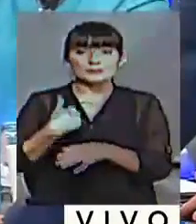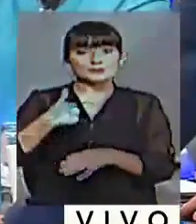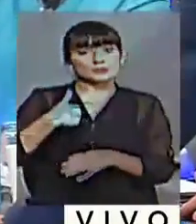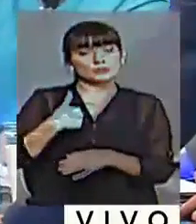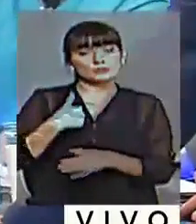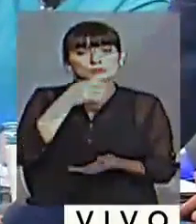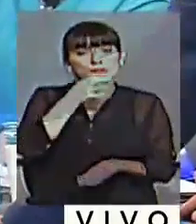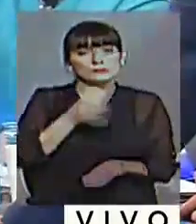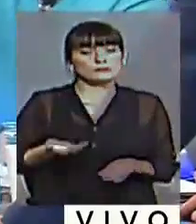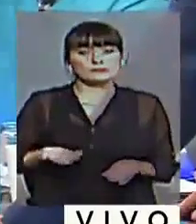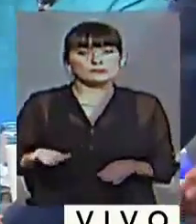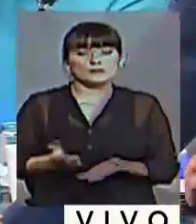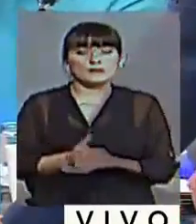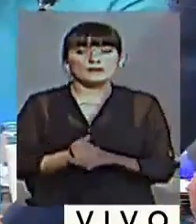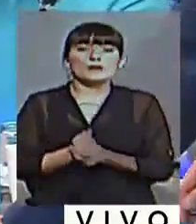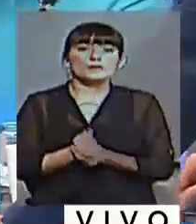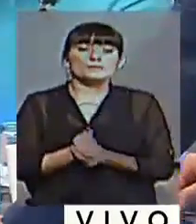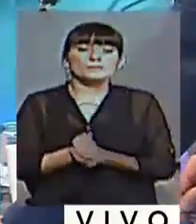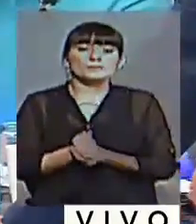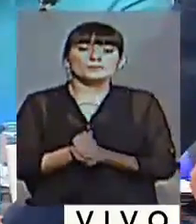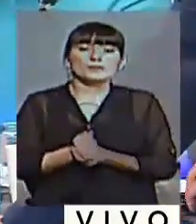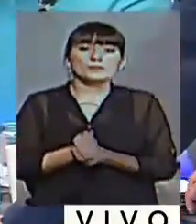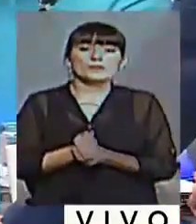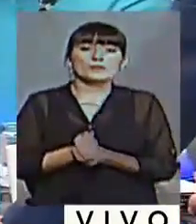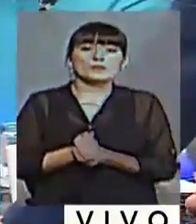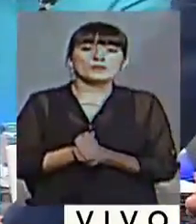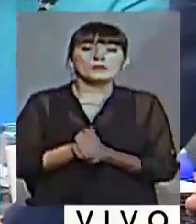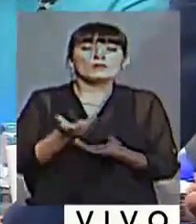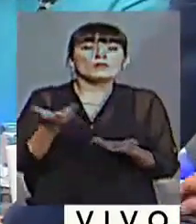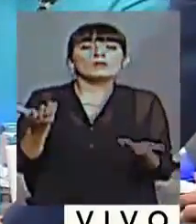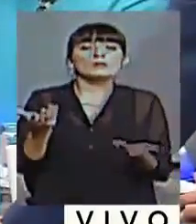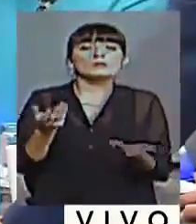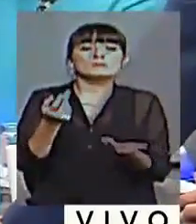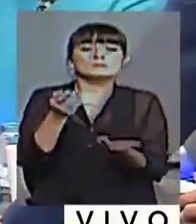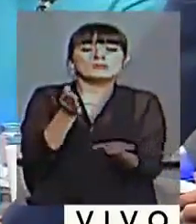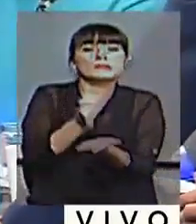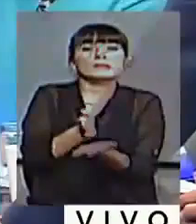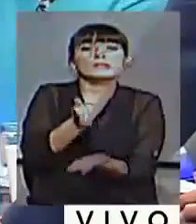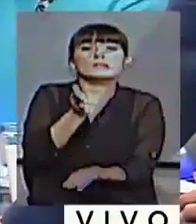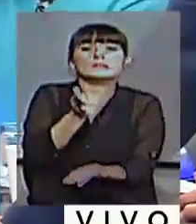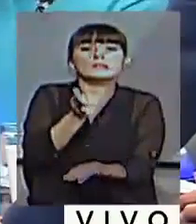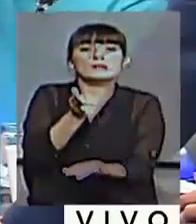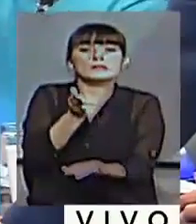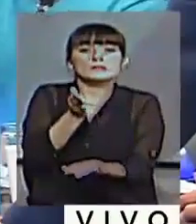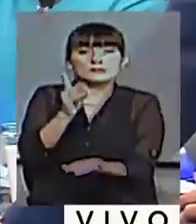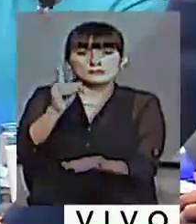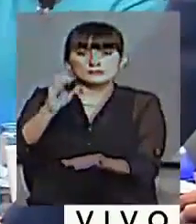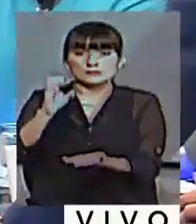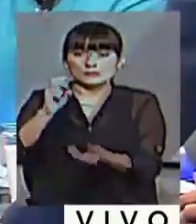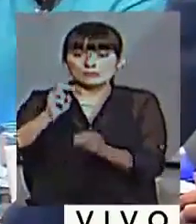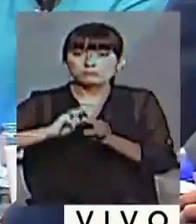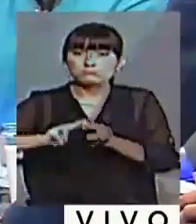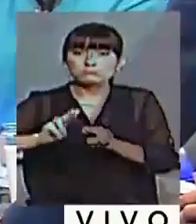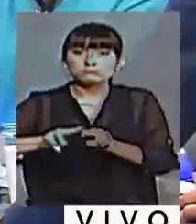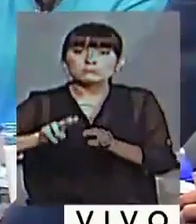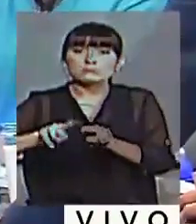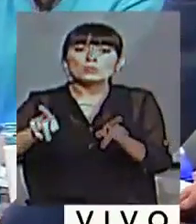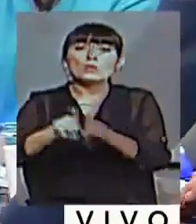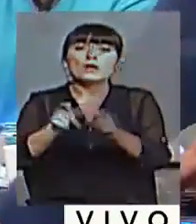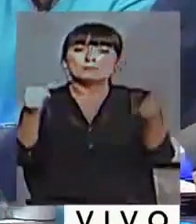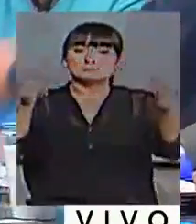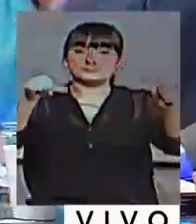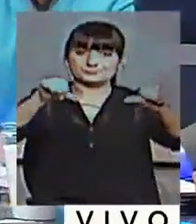calificaría lo que gestó con su decisión la democracia cristiana como una